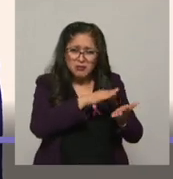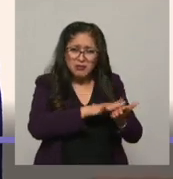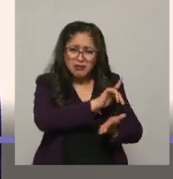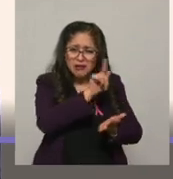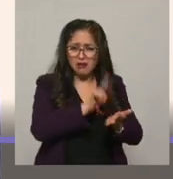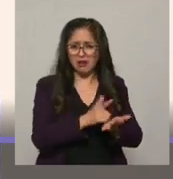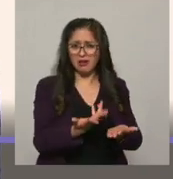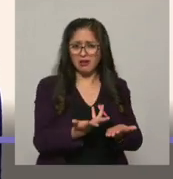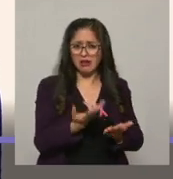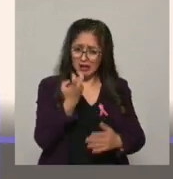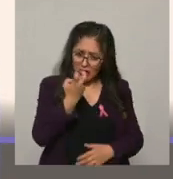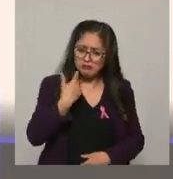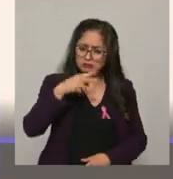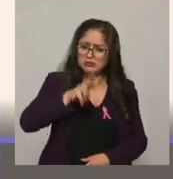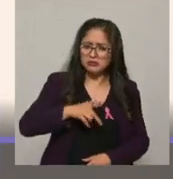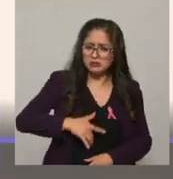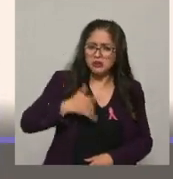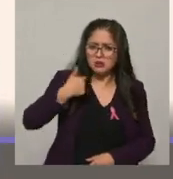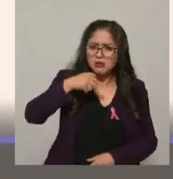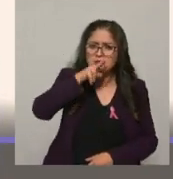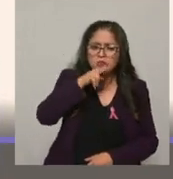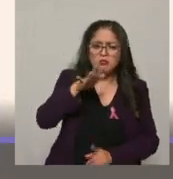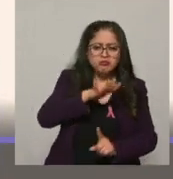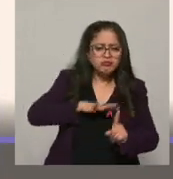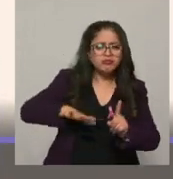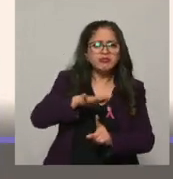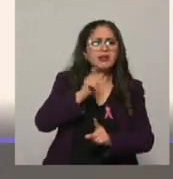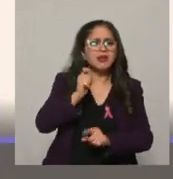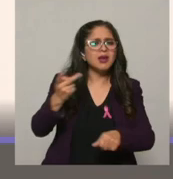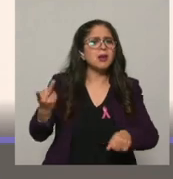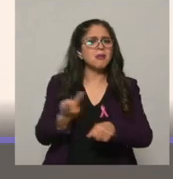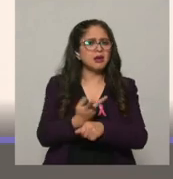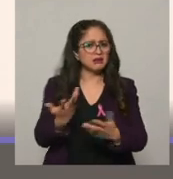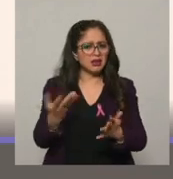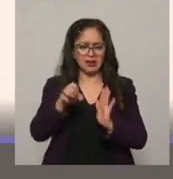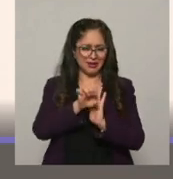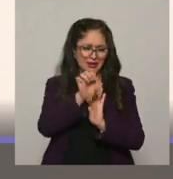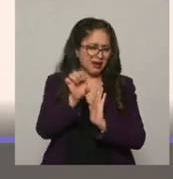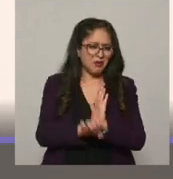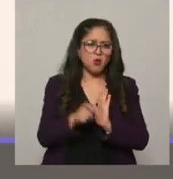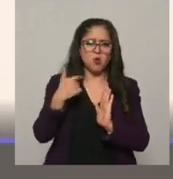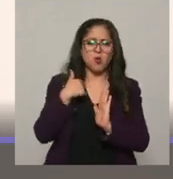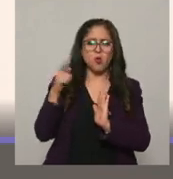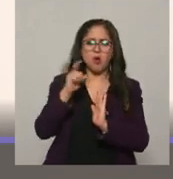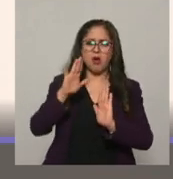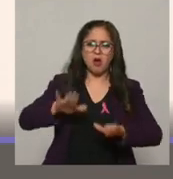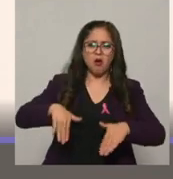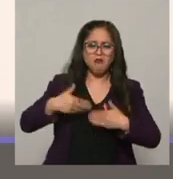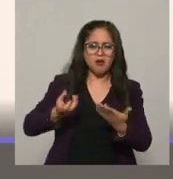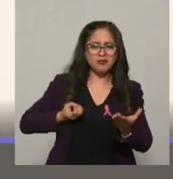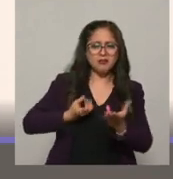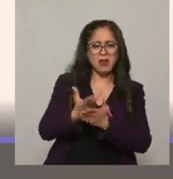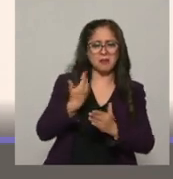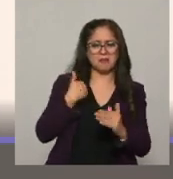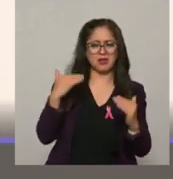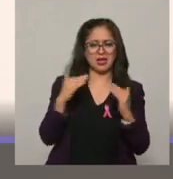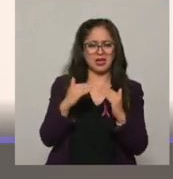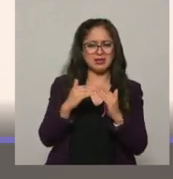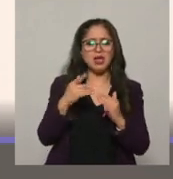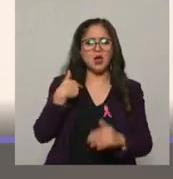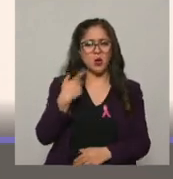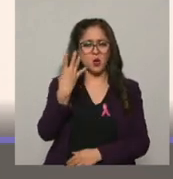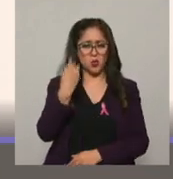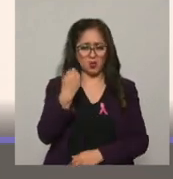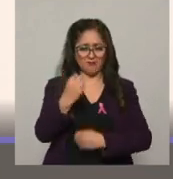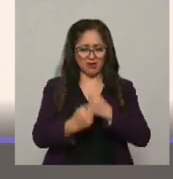a mí sí me preocupa sin saber todo el contexto en el que nos involucra. Por decir, yo cuando salgo de mi casa a los 9 años de edad y decido